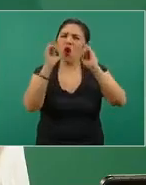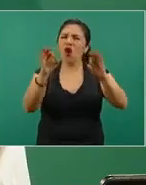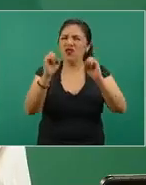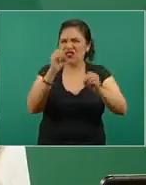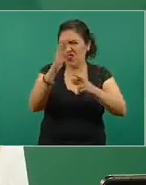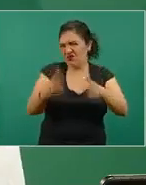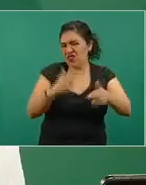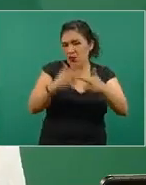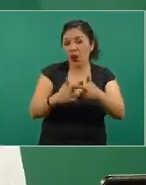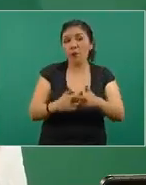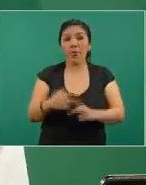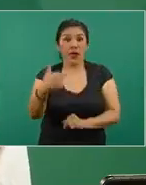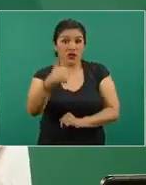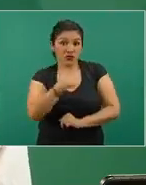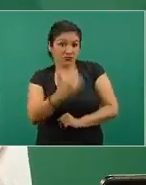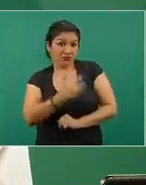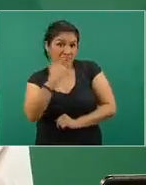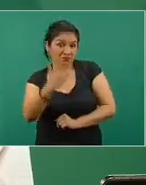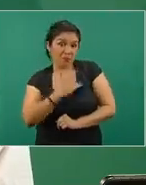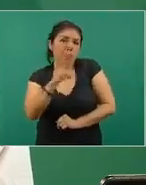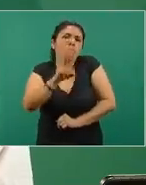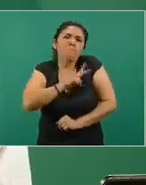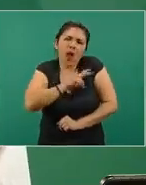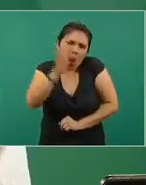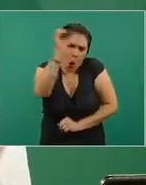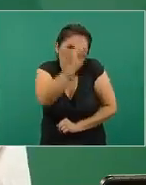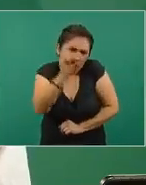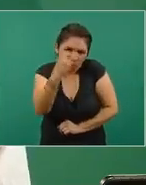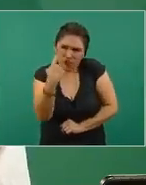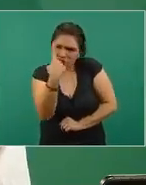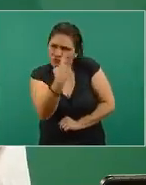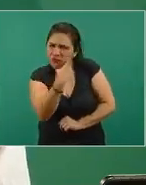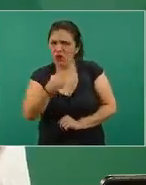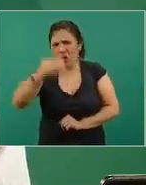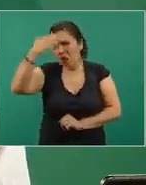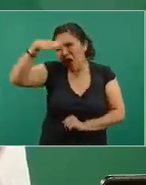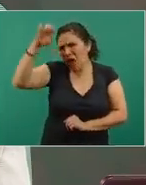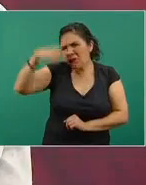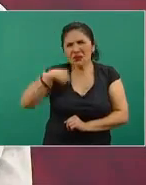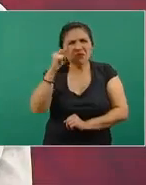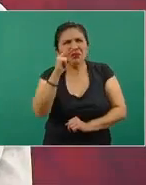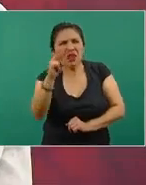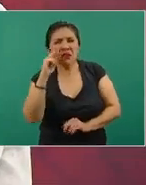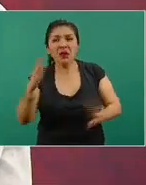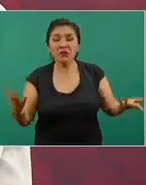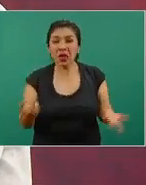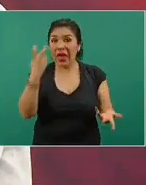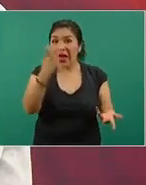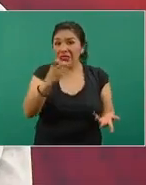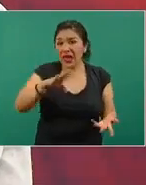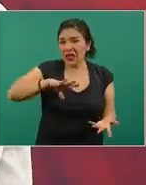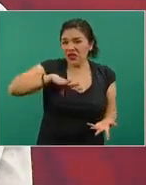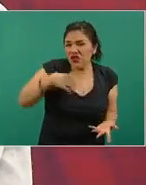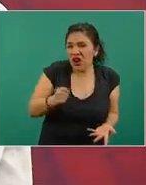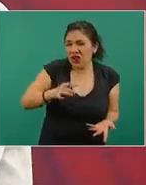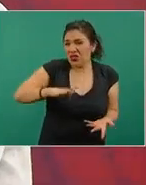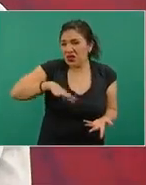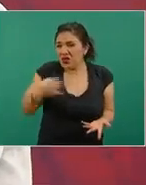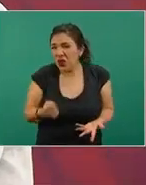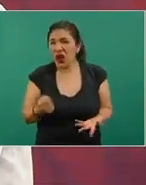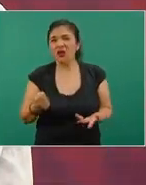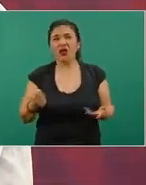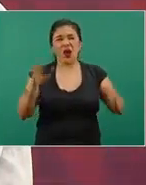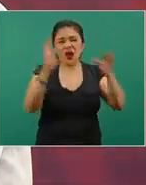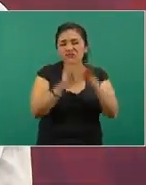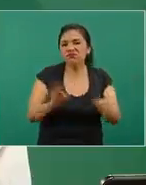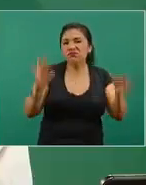y mi apreciación, esta es meramente una opinión basada en esta experiencia, es que los esfuerzos o los clamores